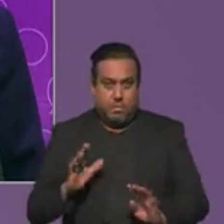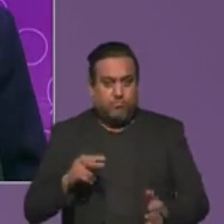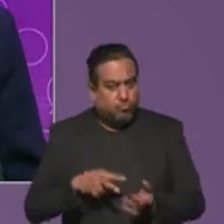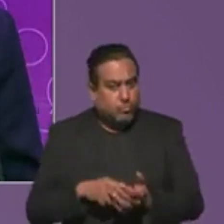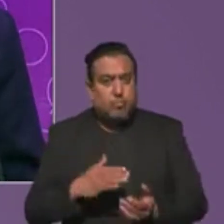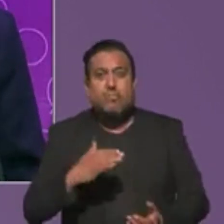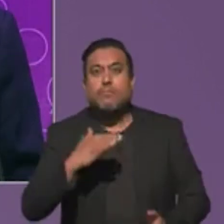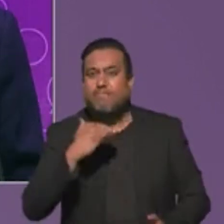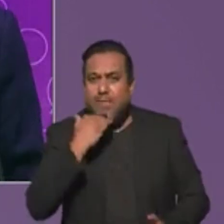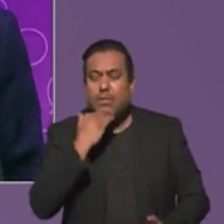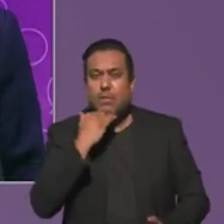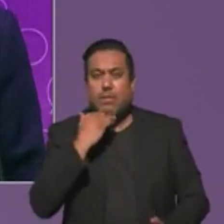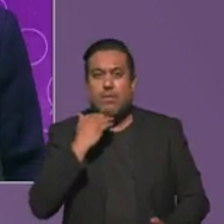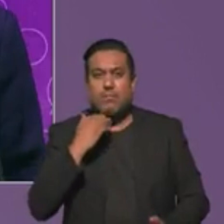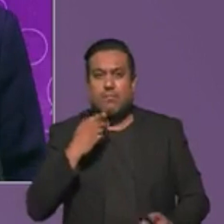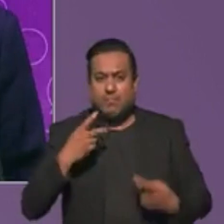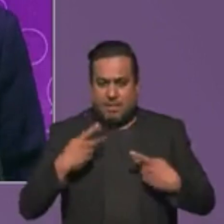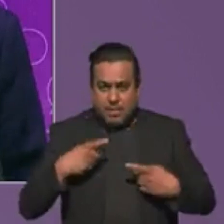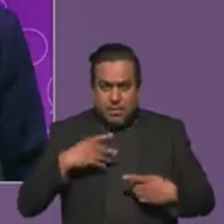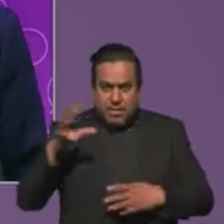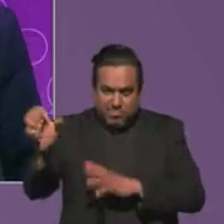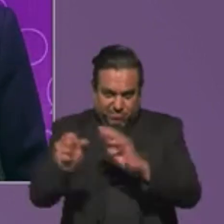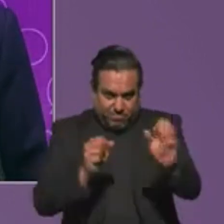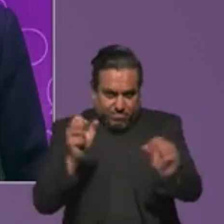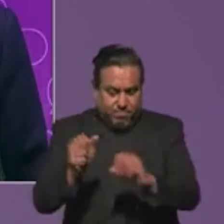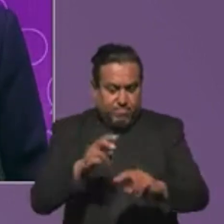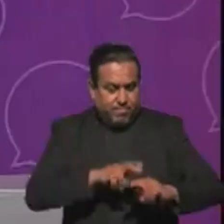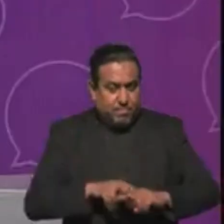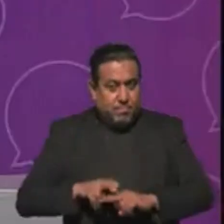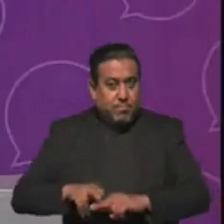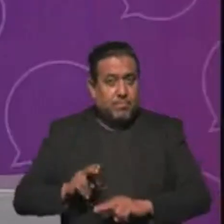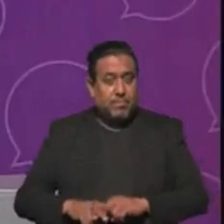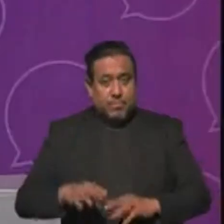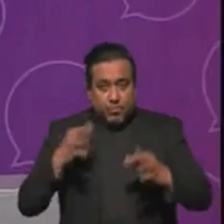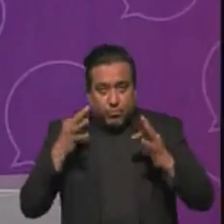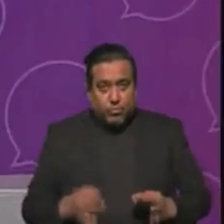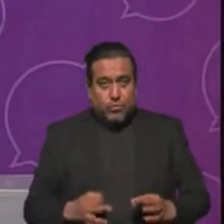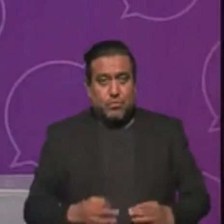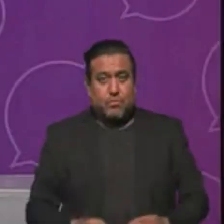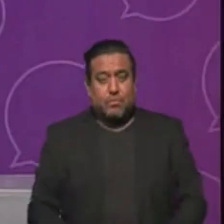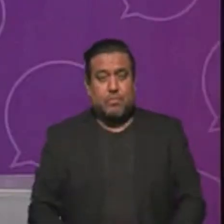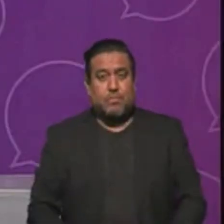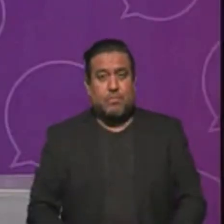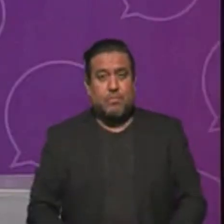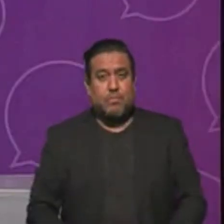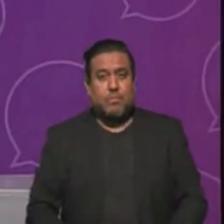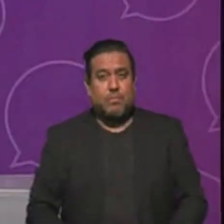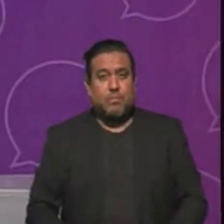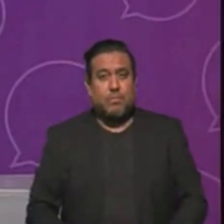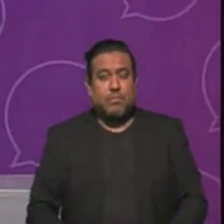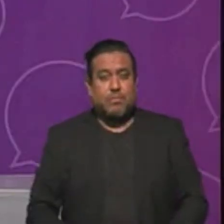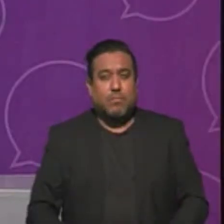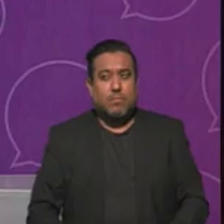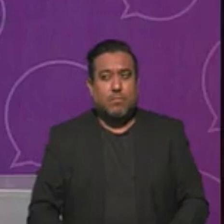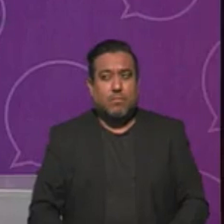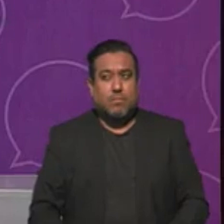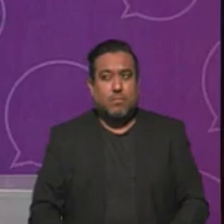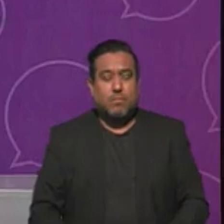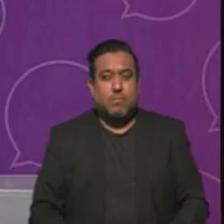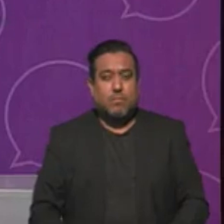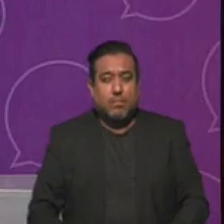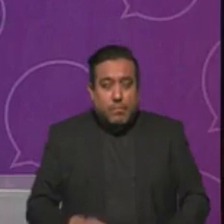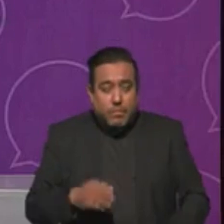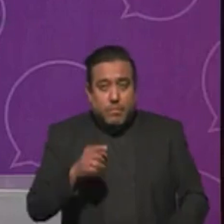sí siente a la mesa a los distintos actores pero que lo haga Gracias candidato en este caso el candidato de morena Juan Miguel Ramírez